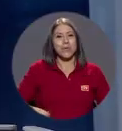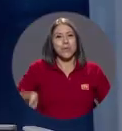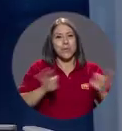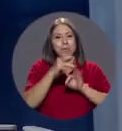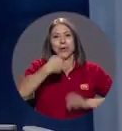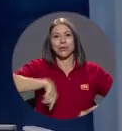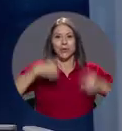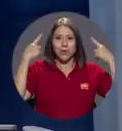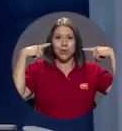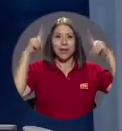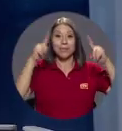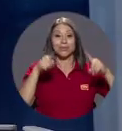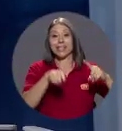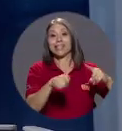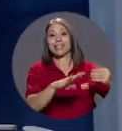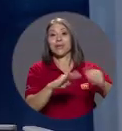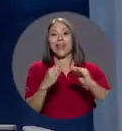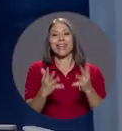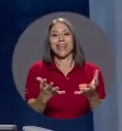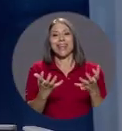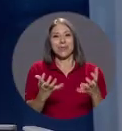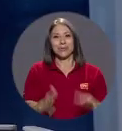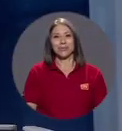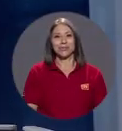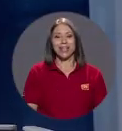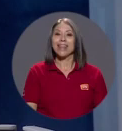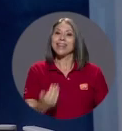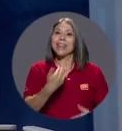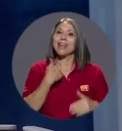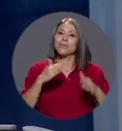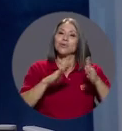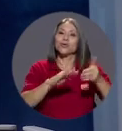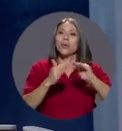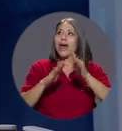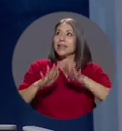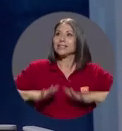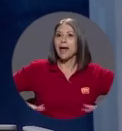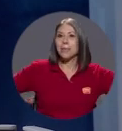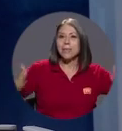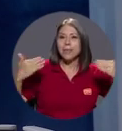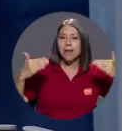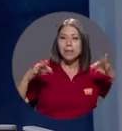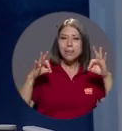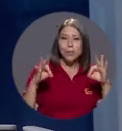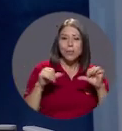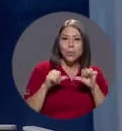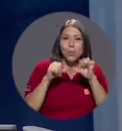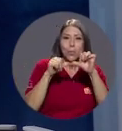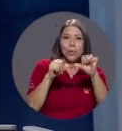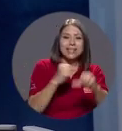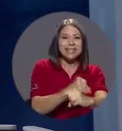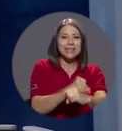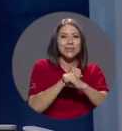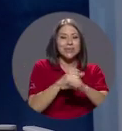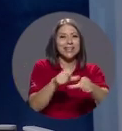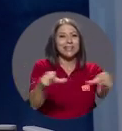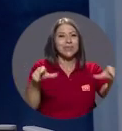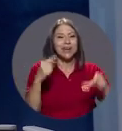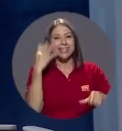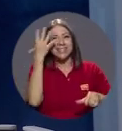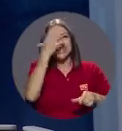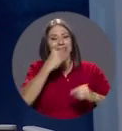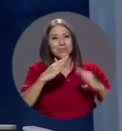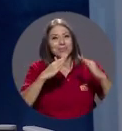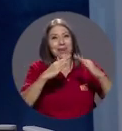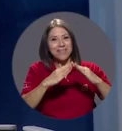es fundamental para que logremos tener esa ciudad que queremos. Queremos ciudades ambientalmente sostenibles, ciudades seguras, lugares lindos